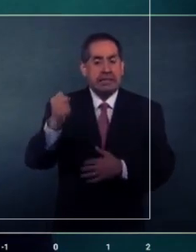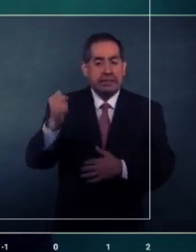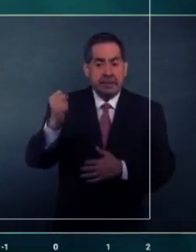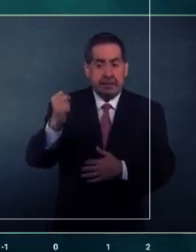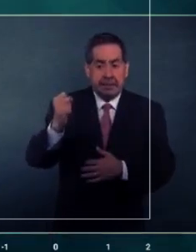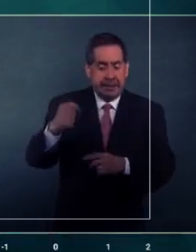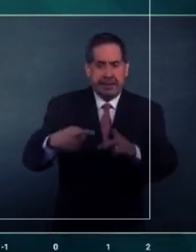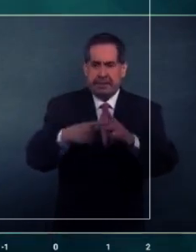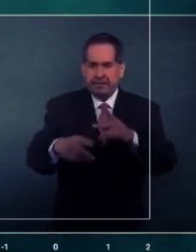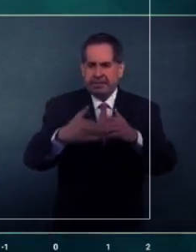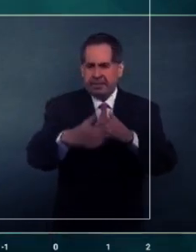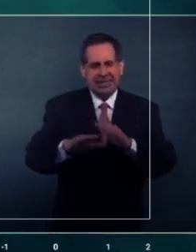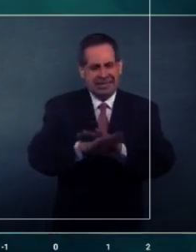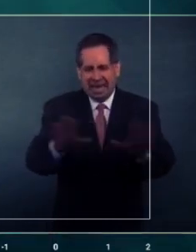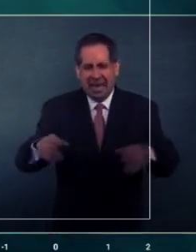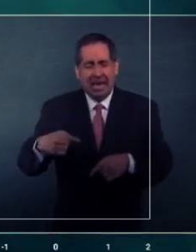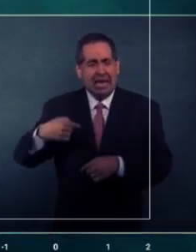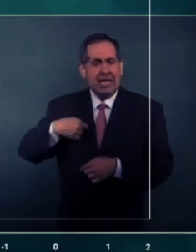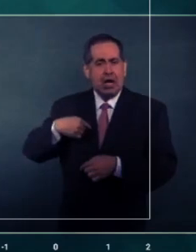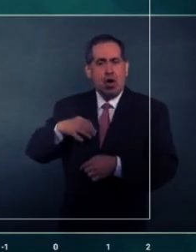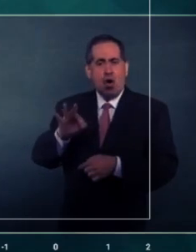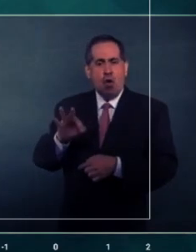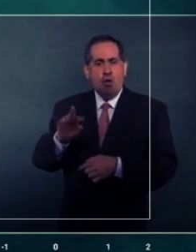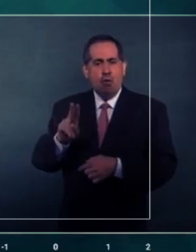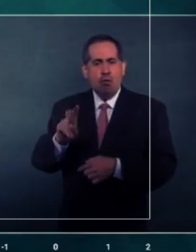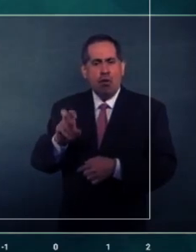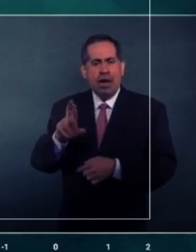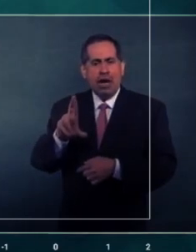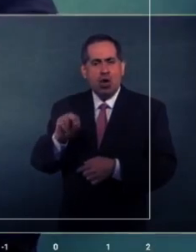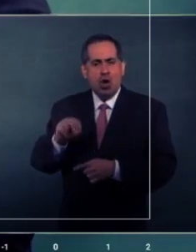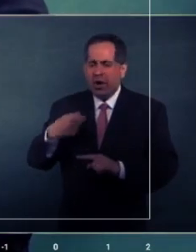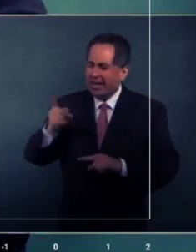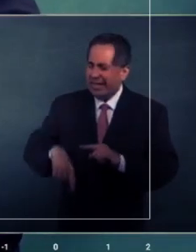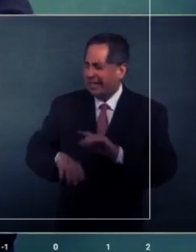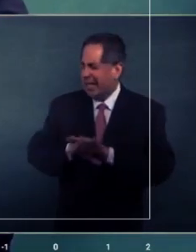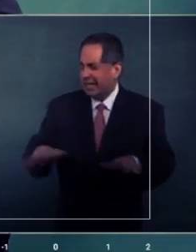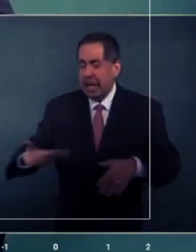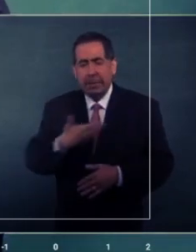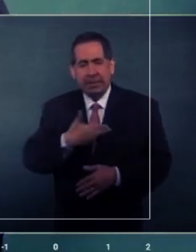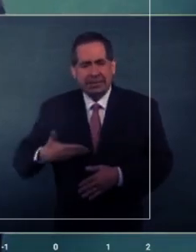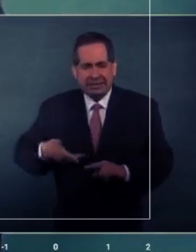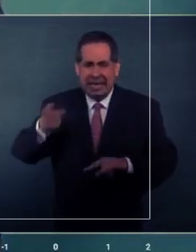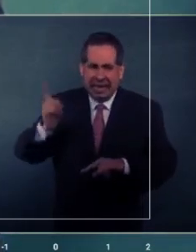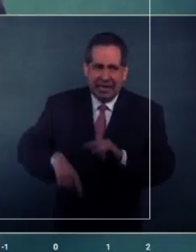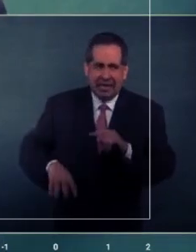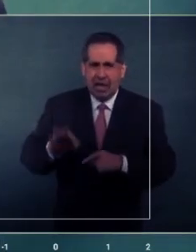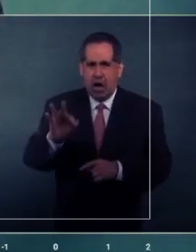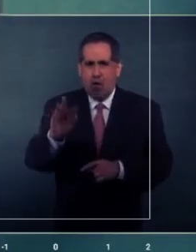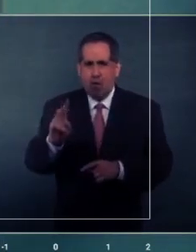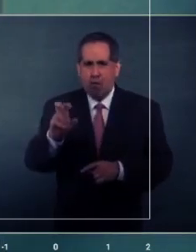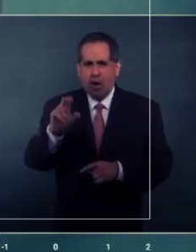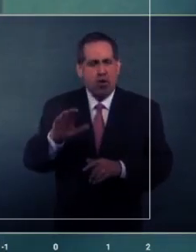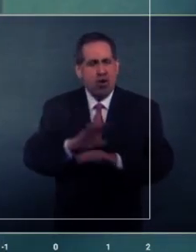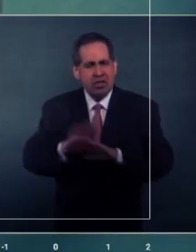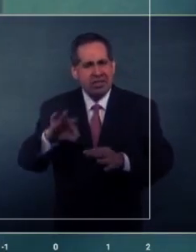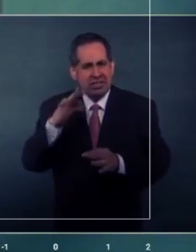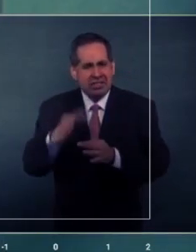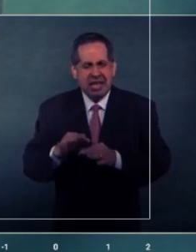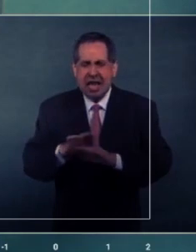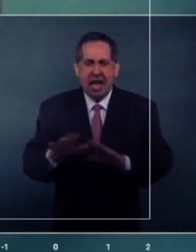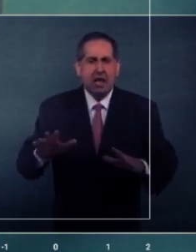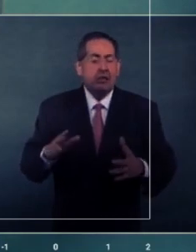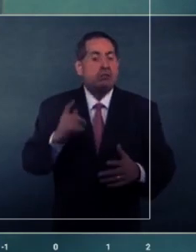se termine con el fuero presidencial estamos hablando de acabar con